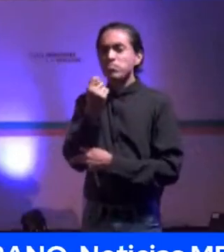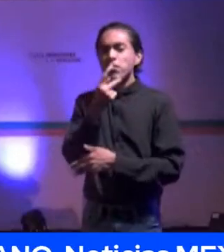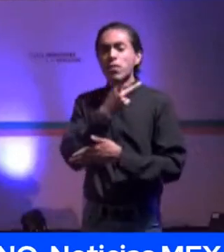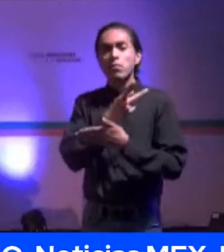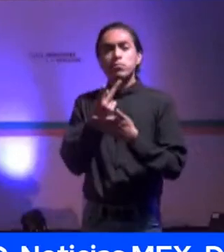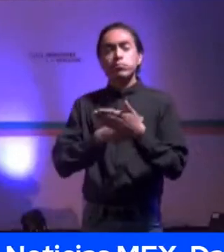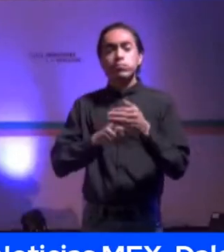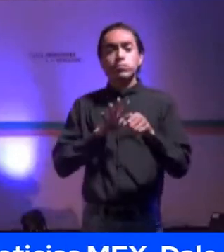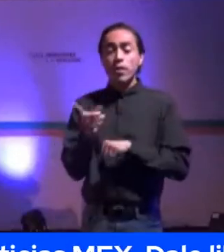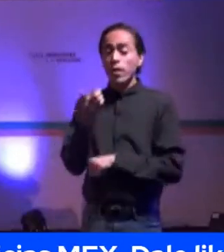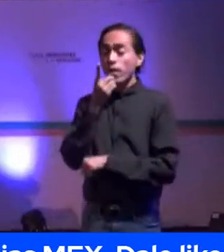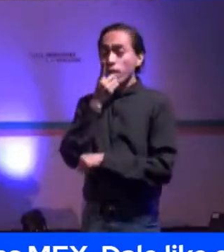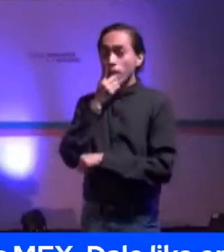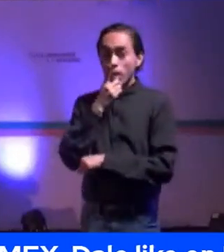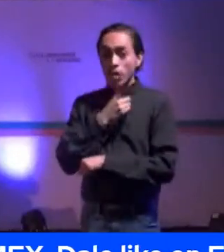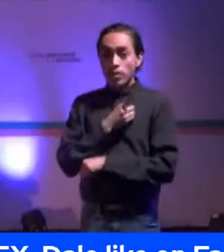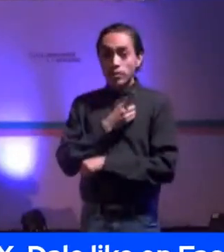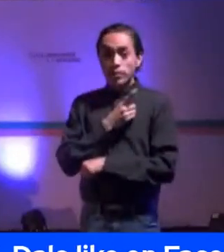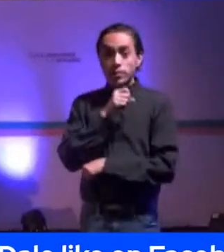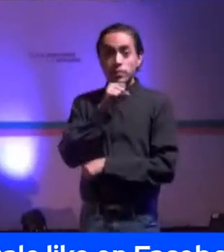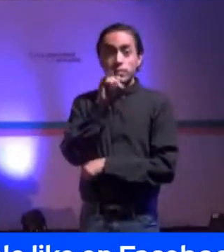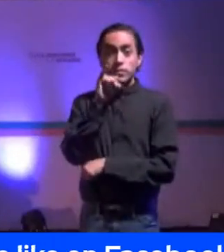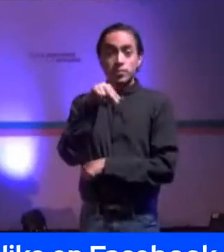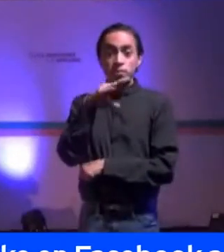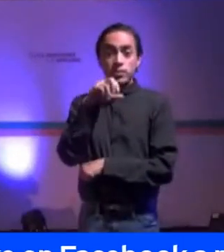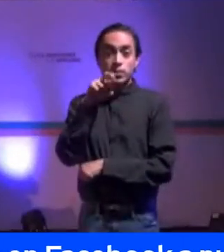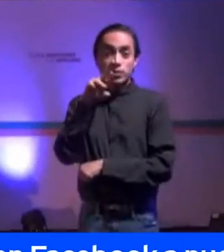dijo, Sin Censura.